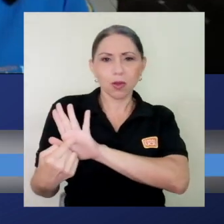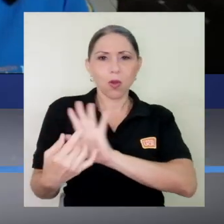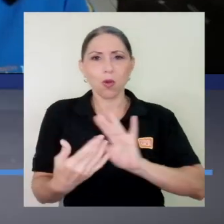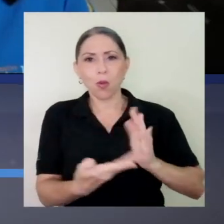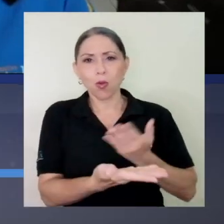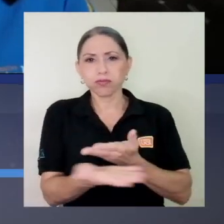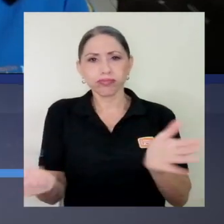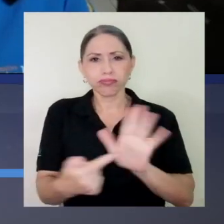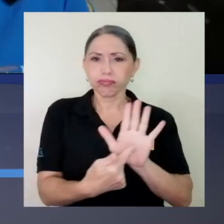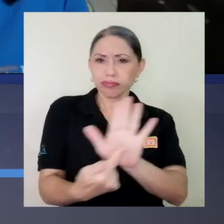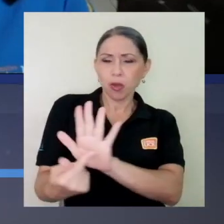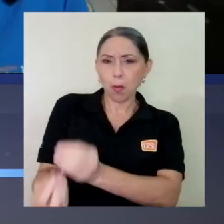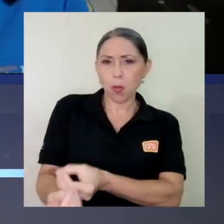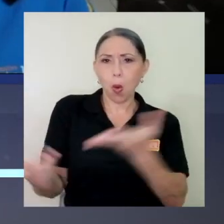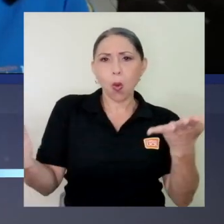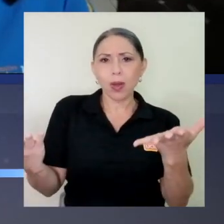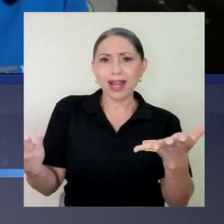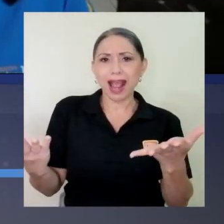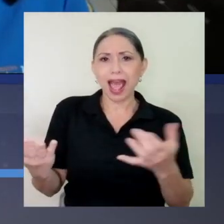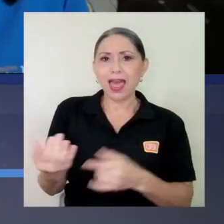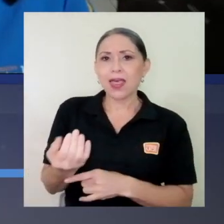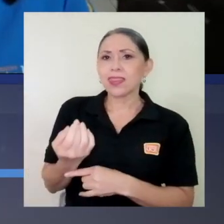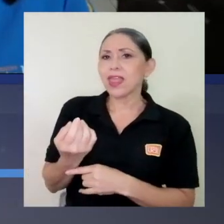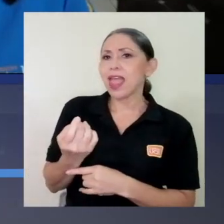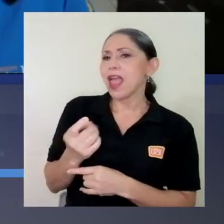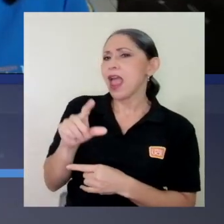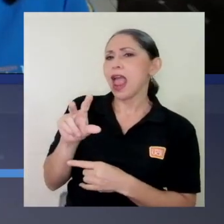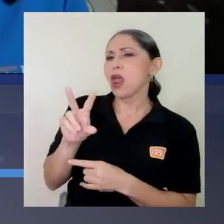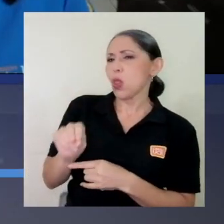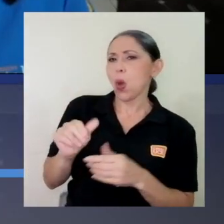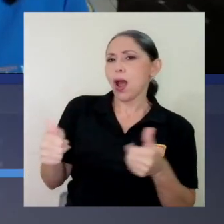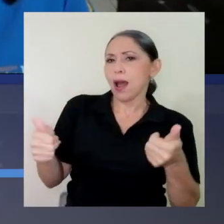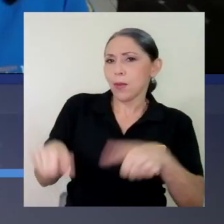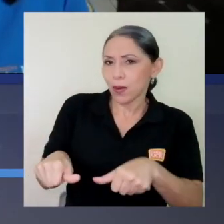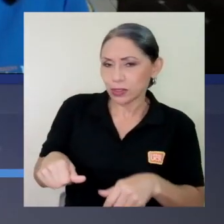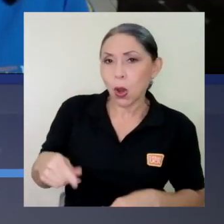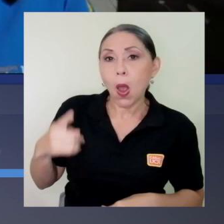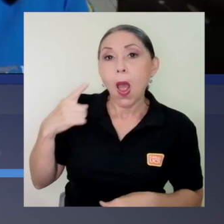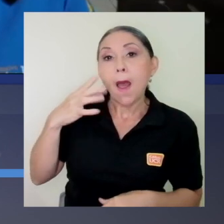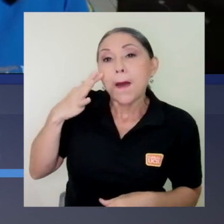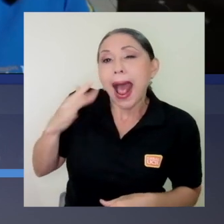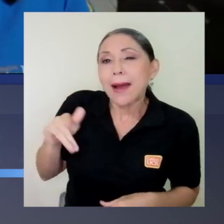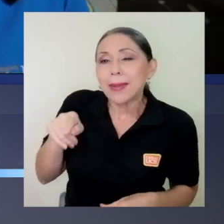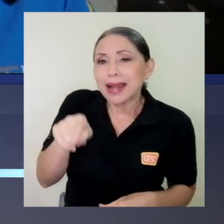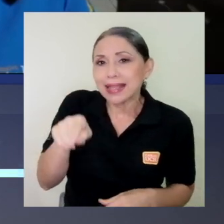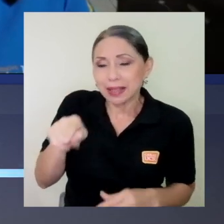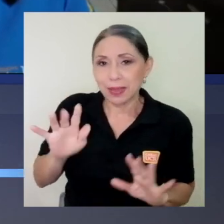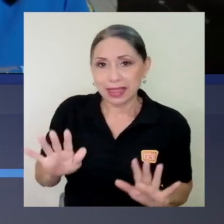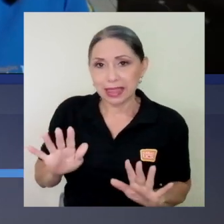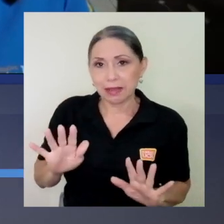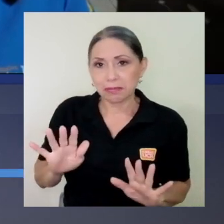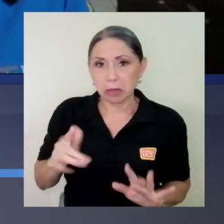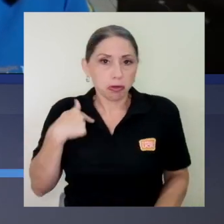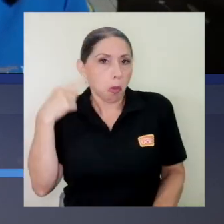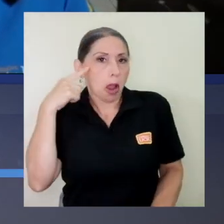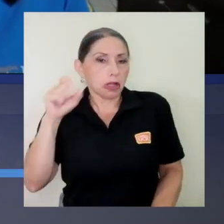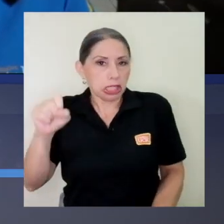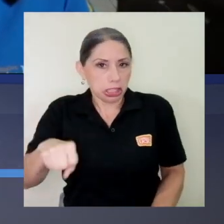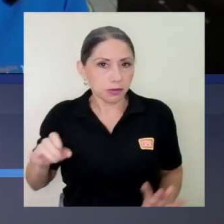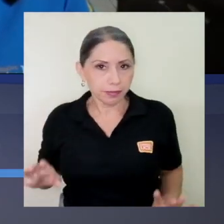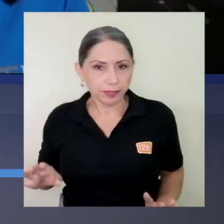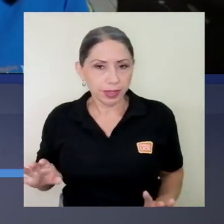así, pública de desaprobación, porque aparentemente eso va a tener, y me parece que